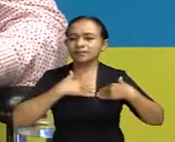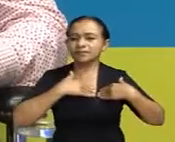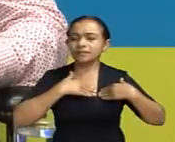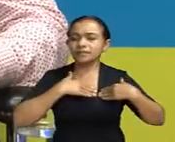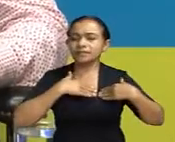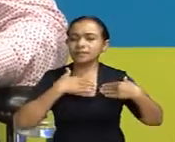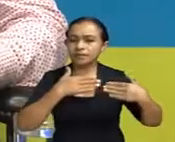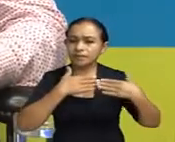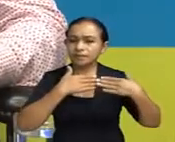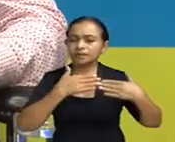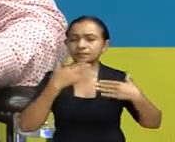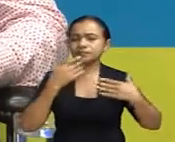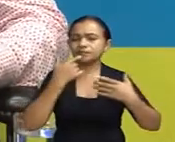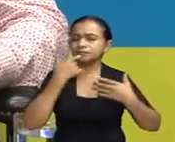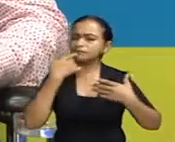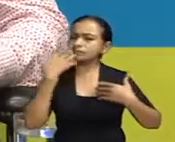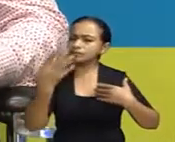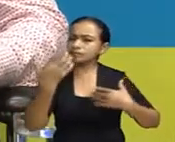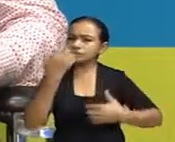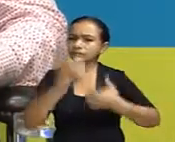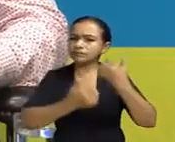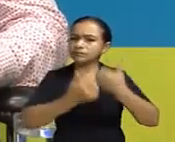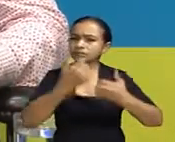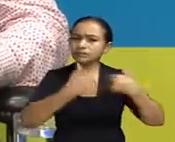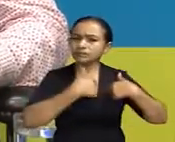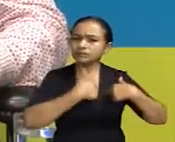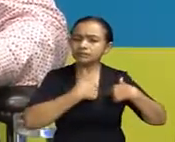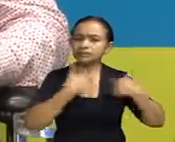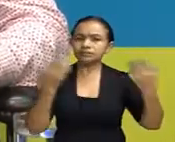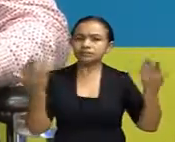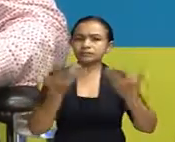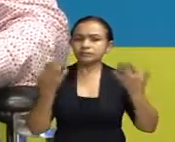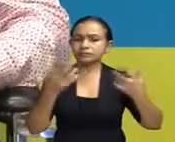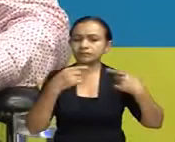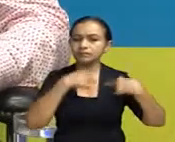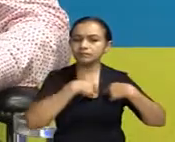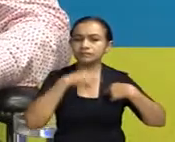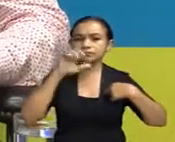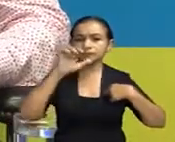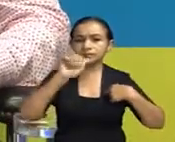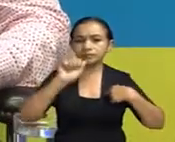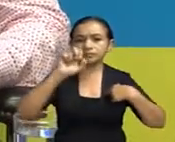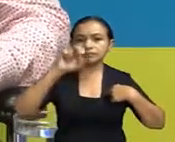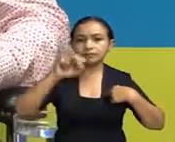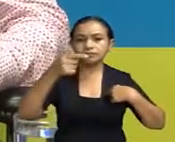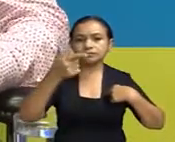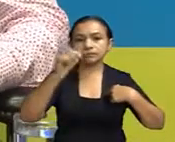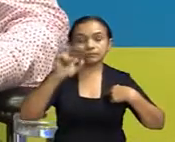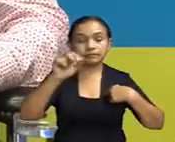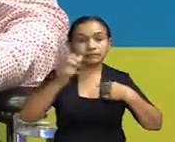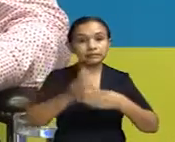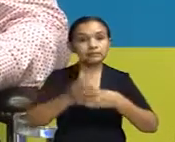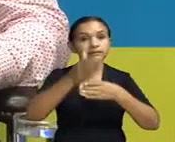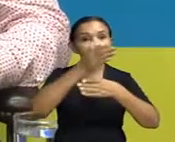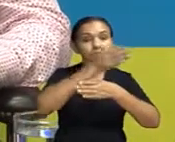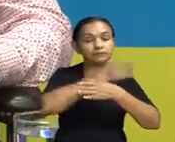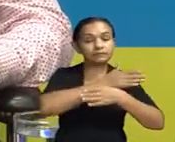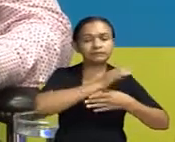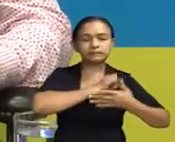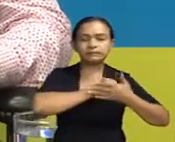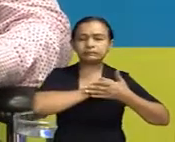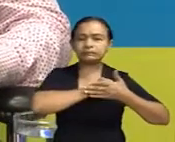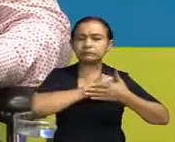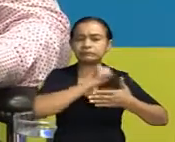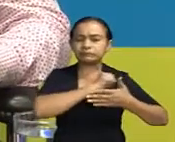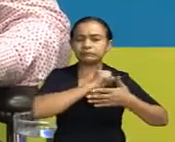angina de pecho, sus causas y sus síntomas. La angina es una antesala de los ataques